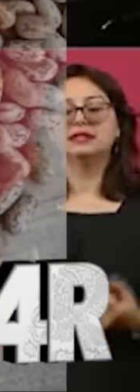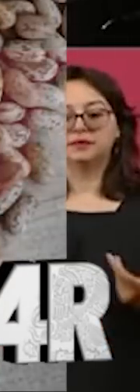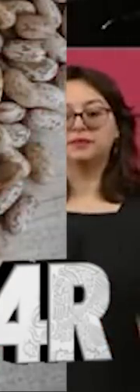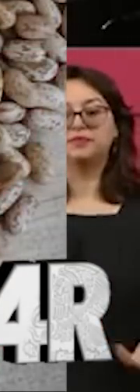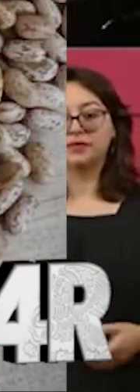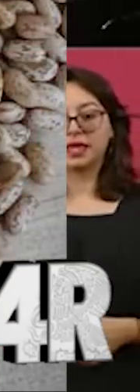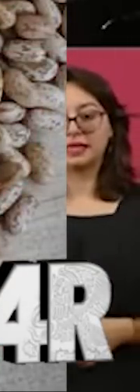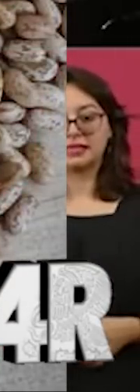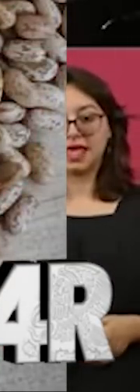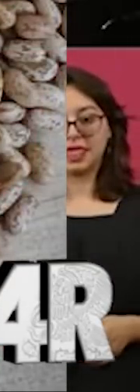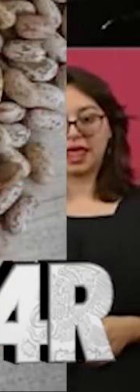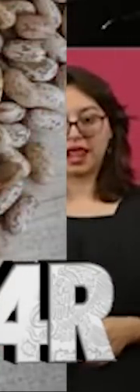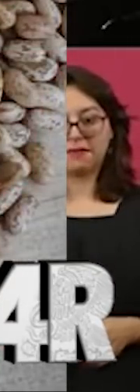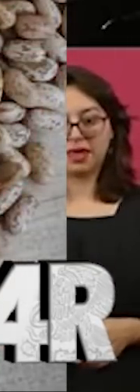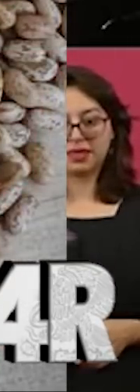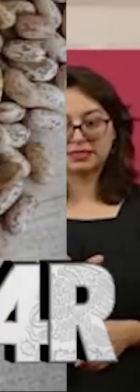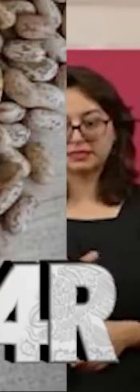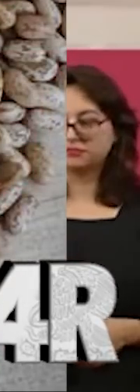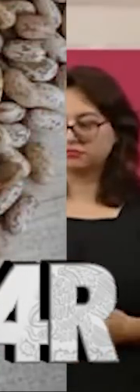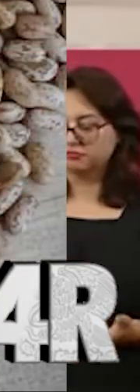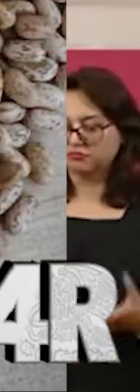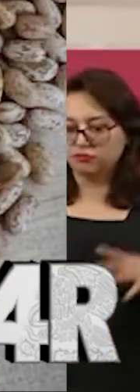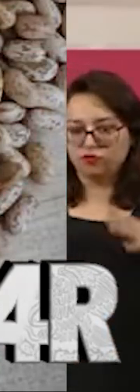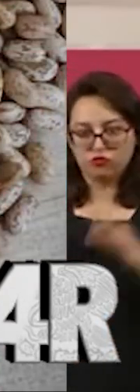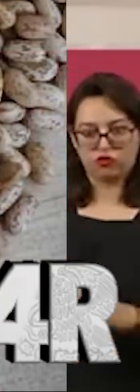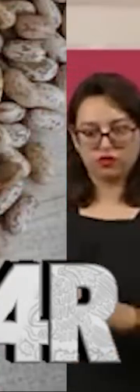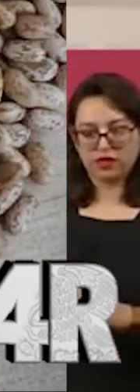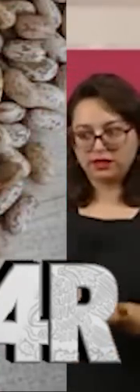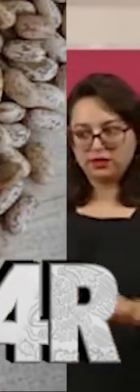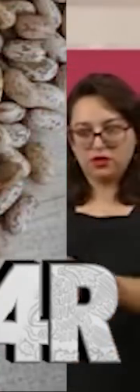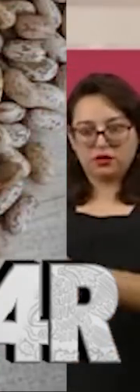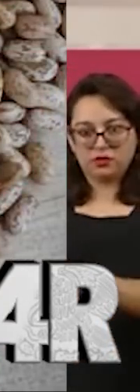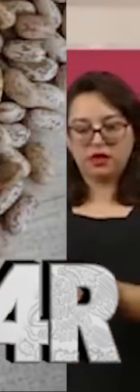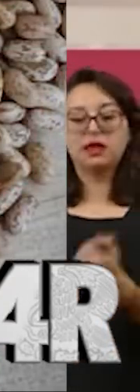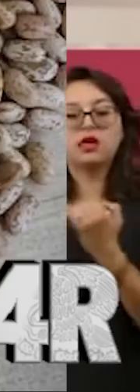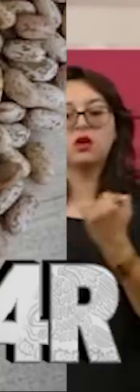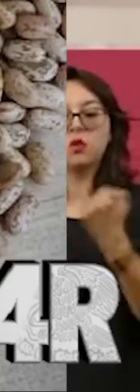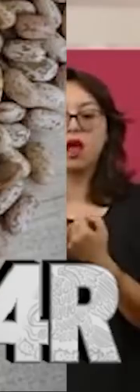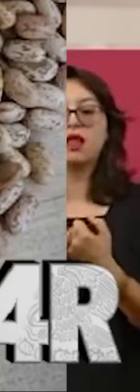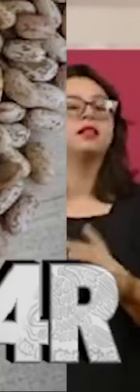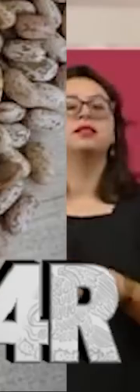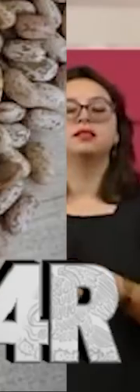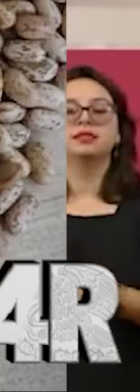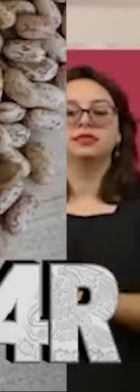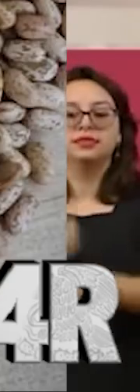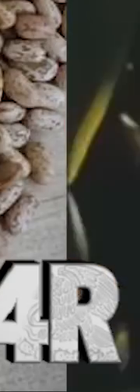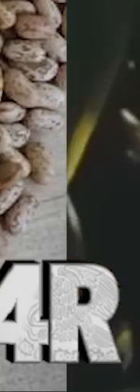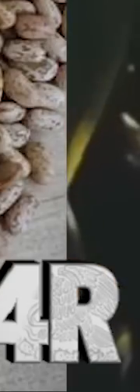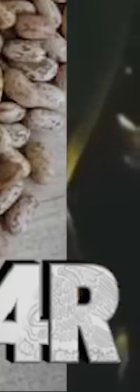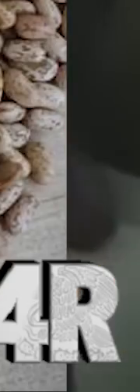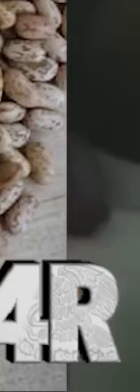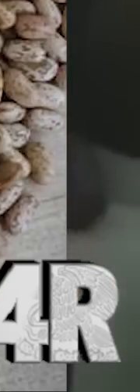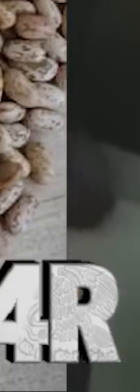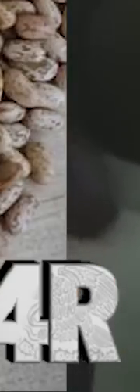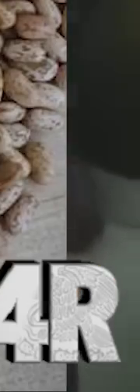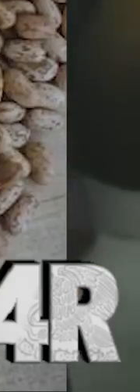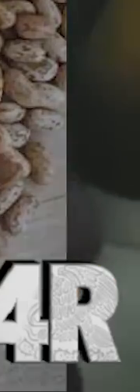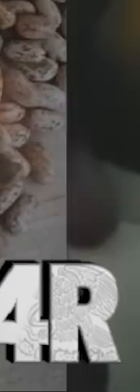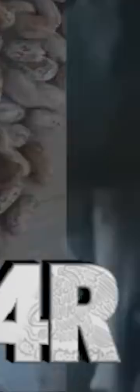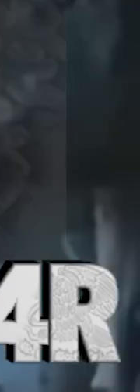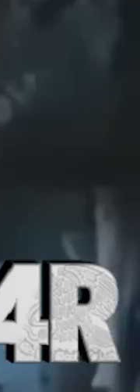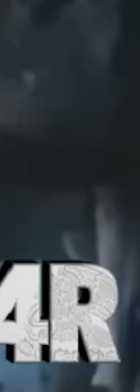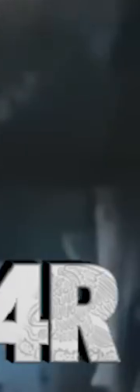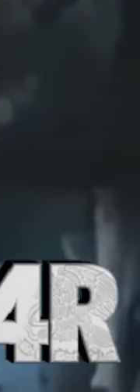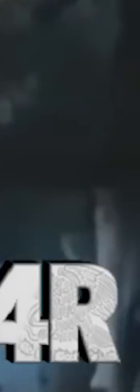desfalco y mega fraude realizado directamente a la institución seguridad alimentaria mexicana por sus siglas